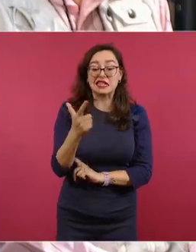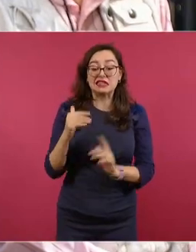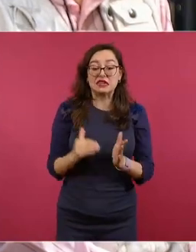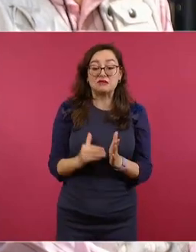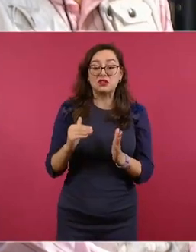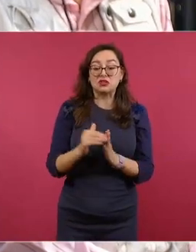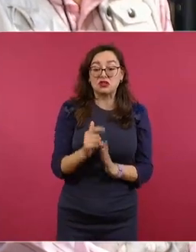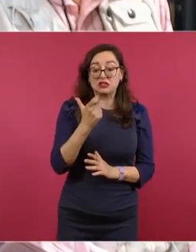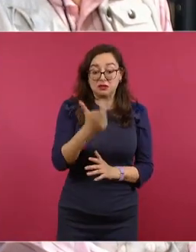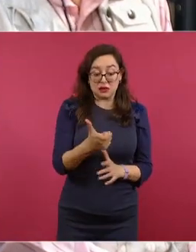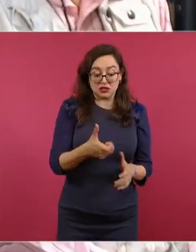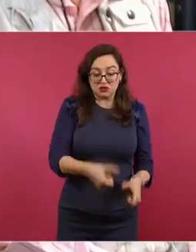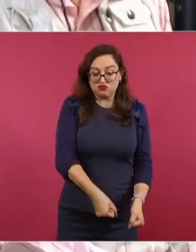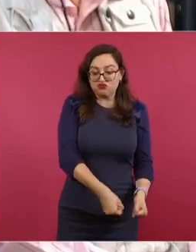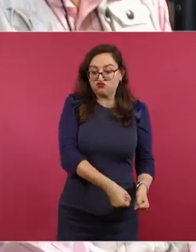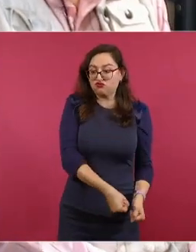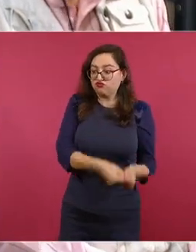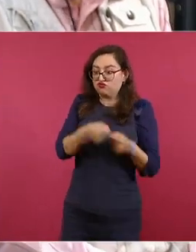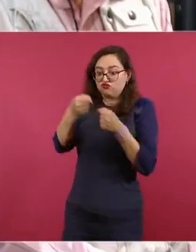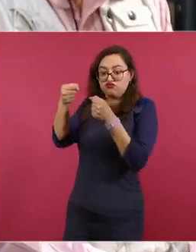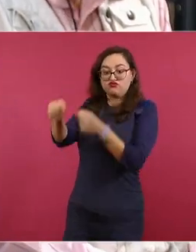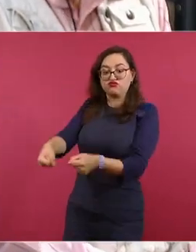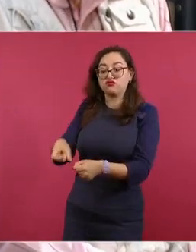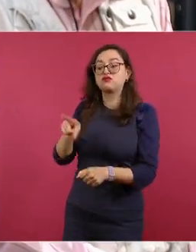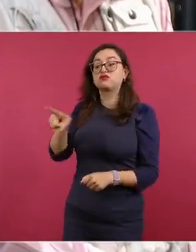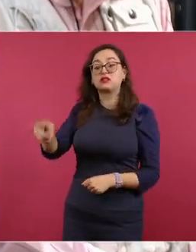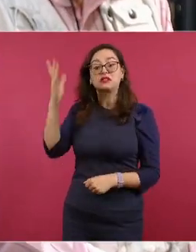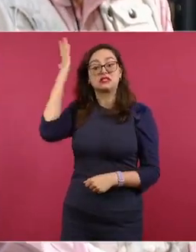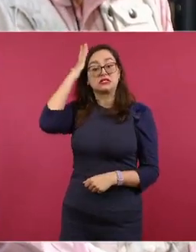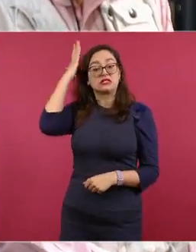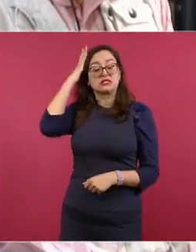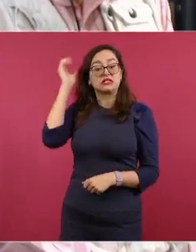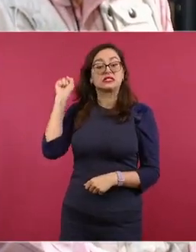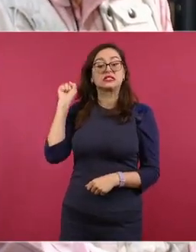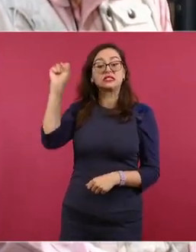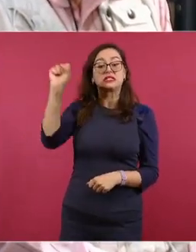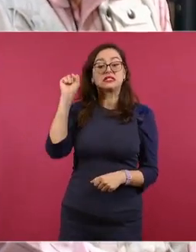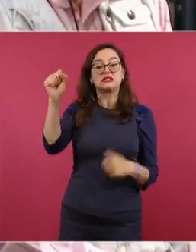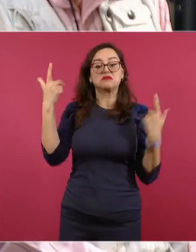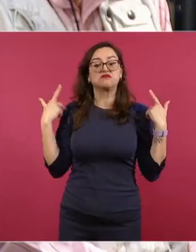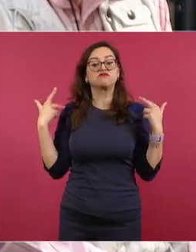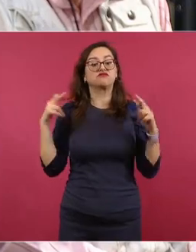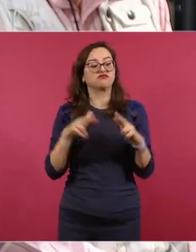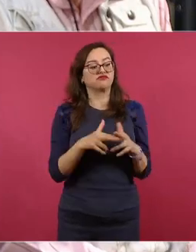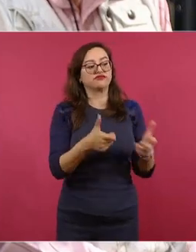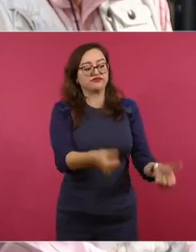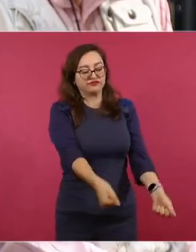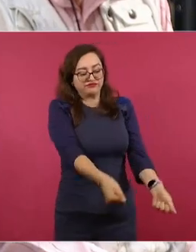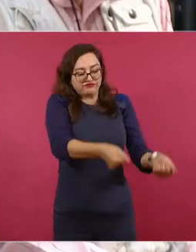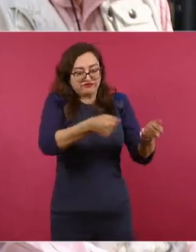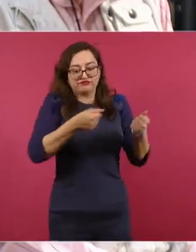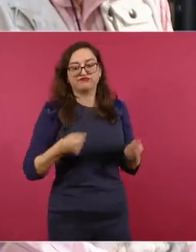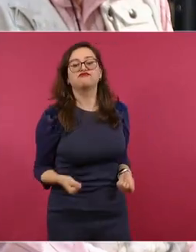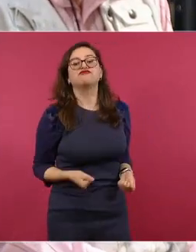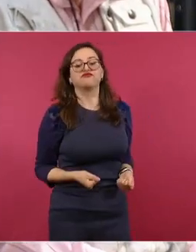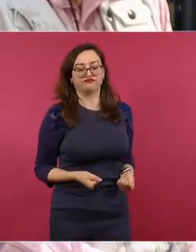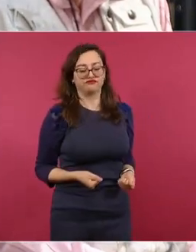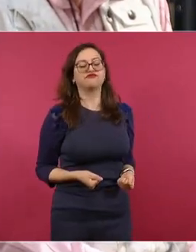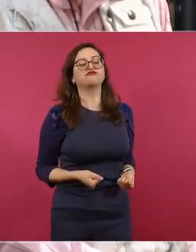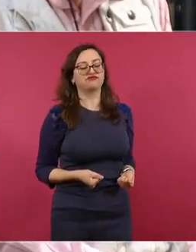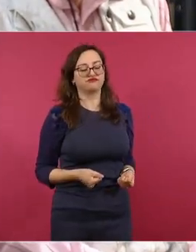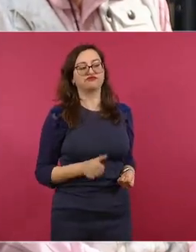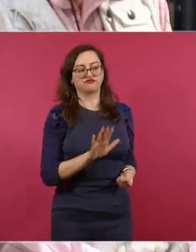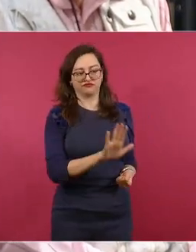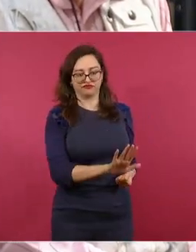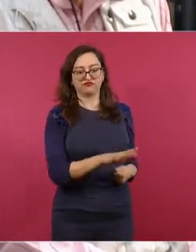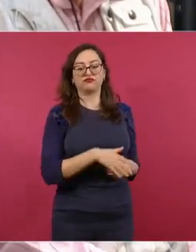y discuten sobre el hecho de que el acuerdo con el gobierno de Ulises Ruiz era la entrega de